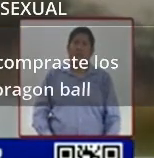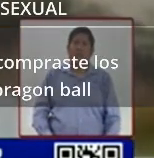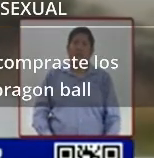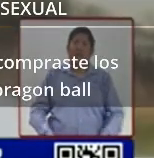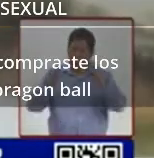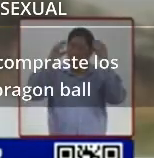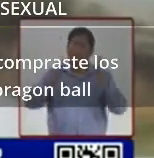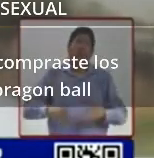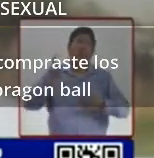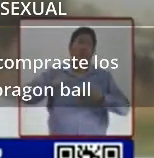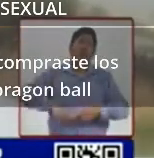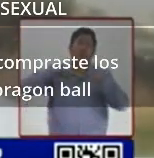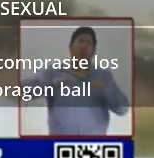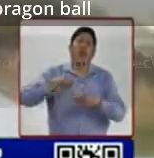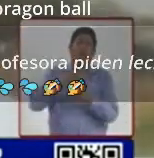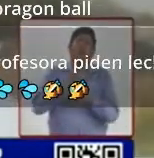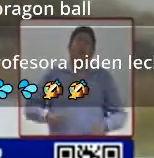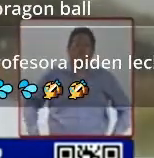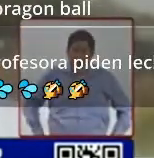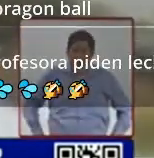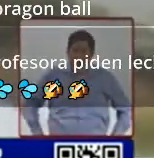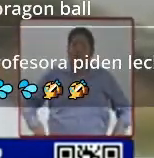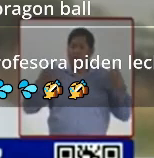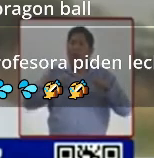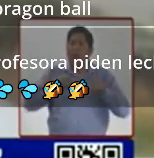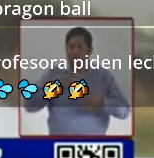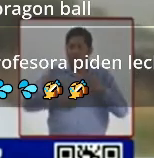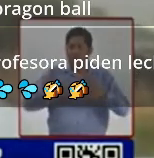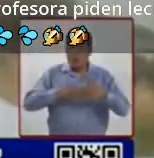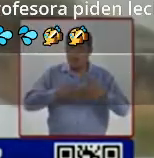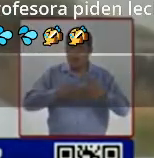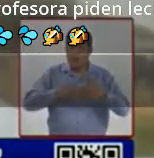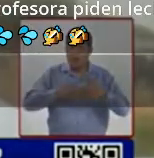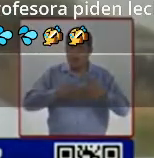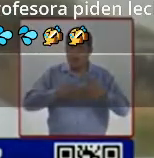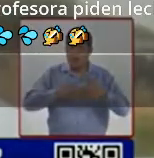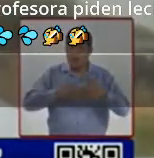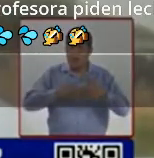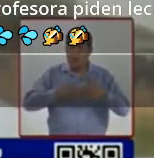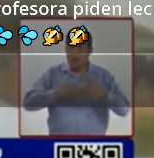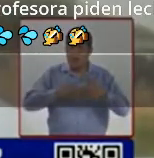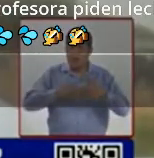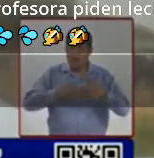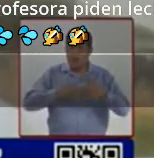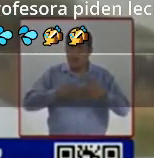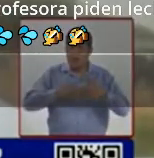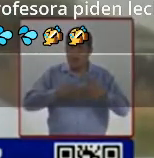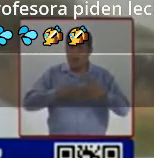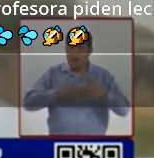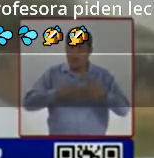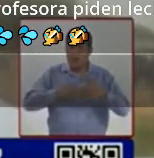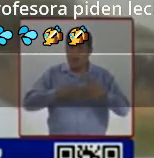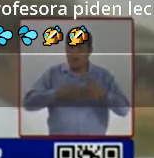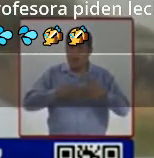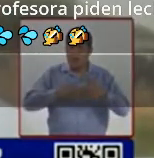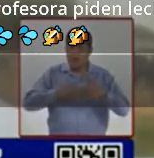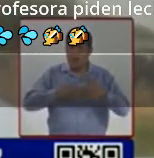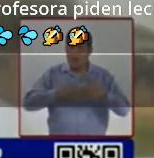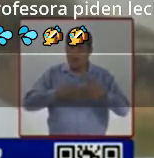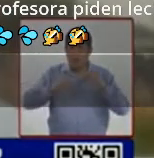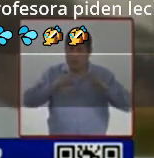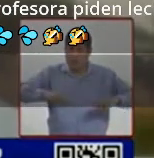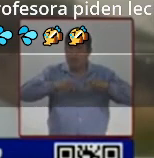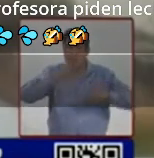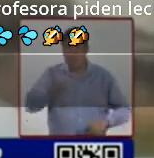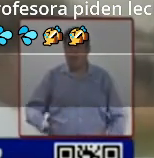La docente ha sido suspendida de la función correspondiente mientras dure el proceso. Los compré en Mercado Libre, RWS. ¿Cómo andas,